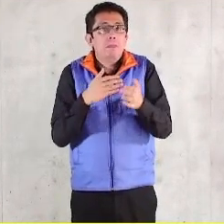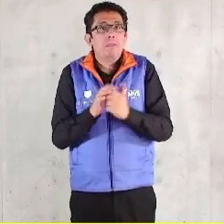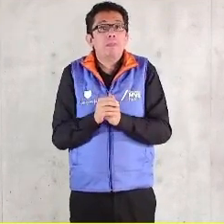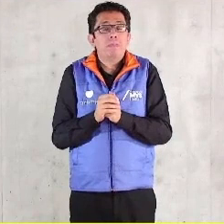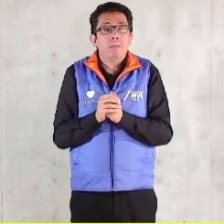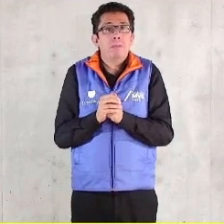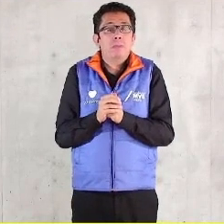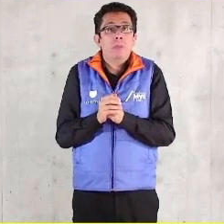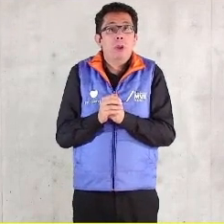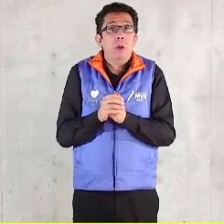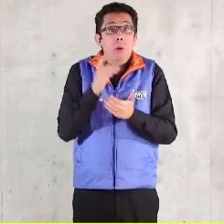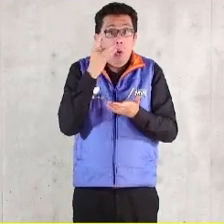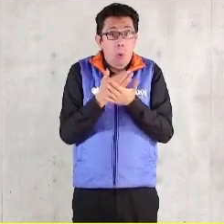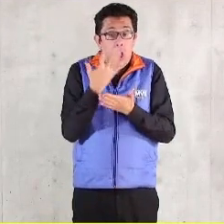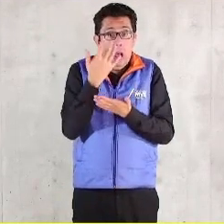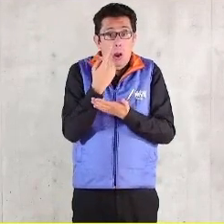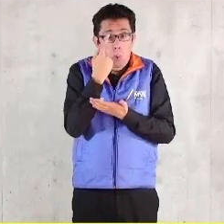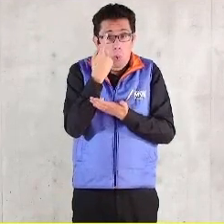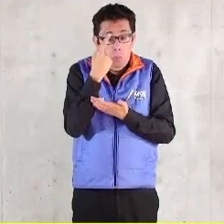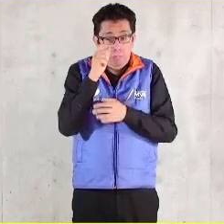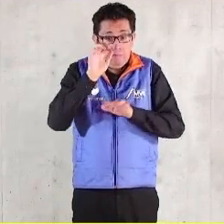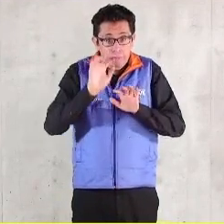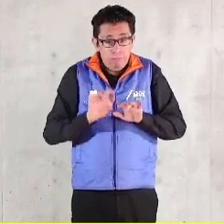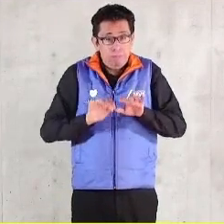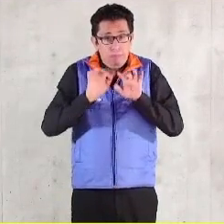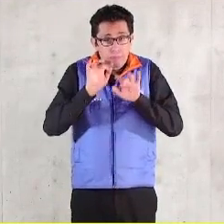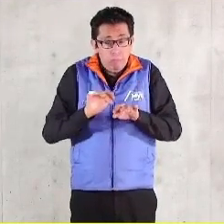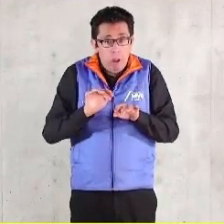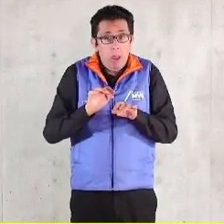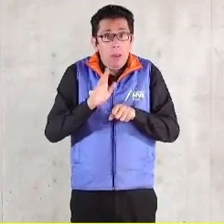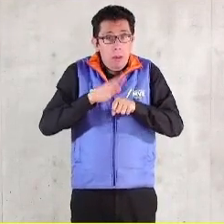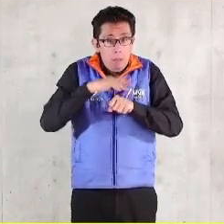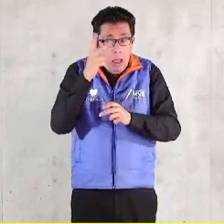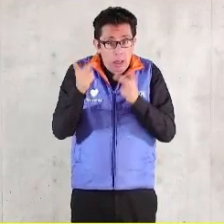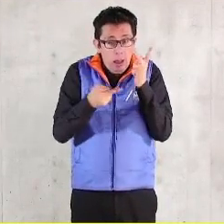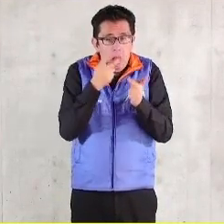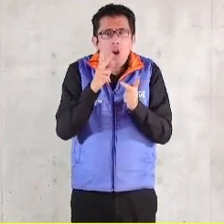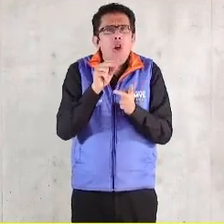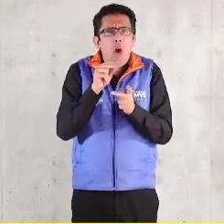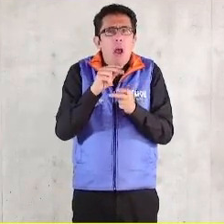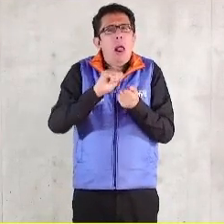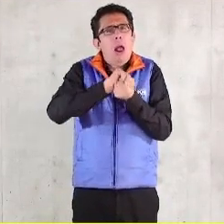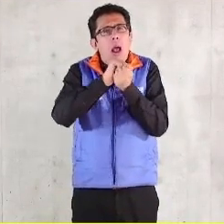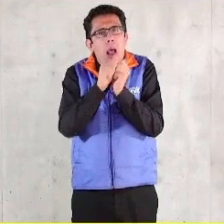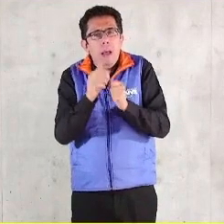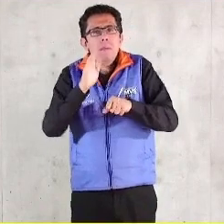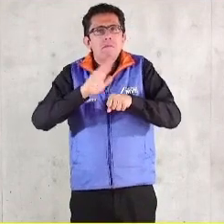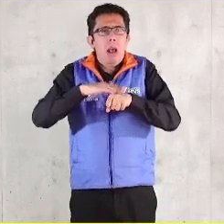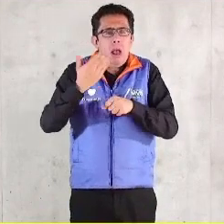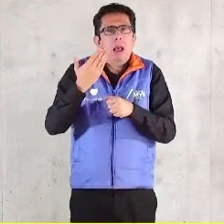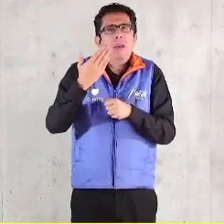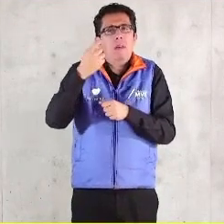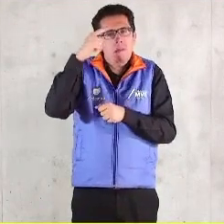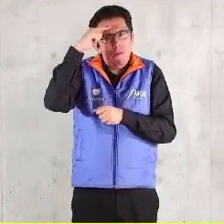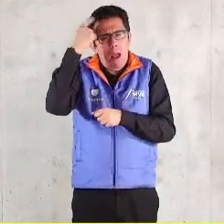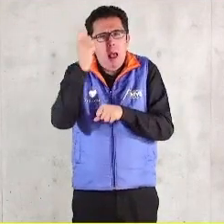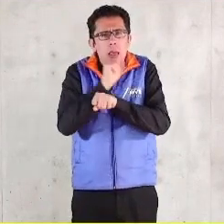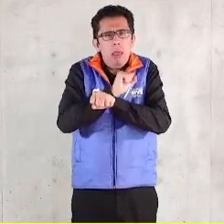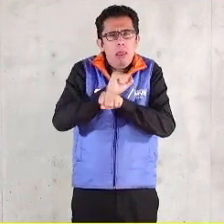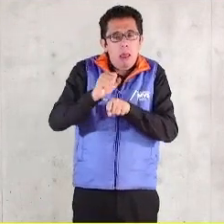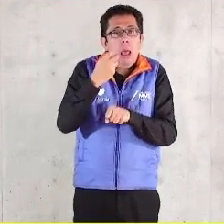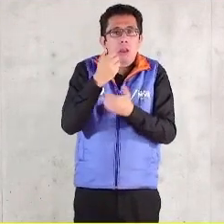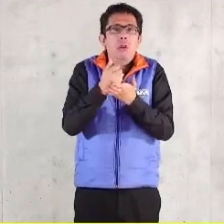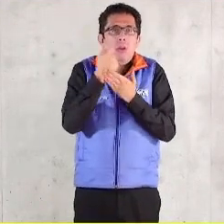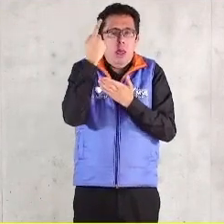hacer un instrumento que tuviera más preguntas, sino que fuera más sencillo, más simple, más flexible y que nos permitiera